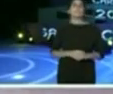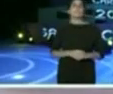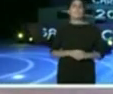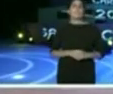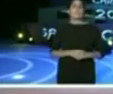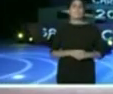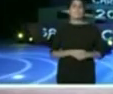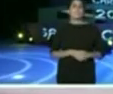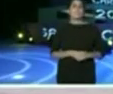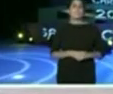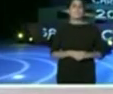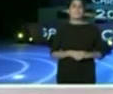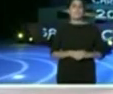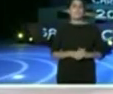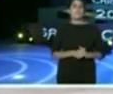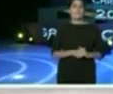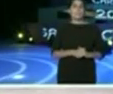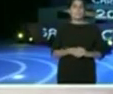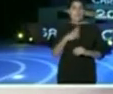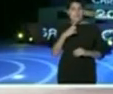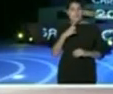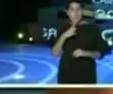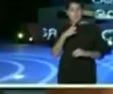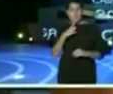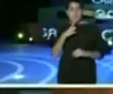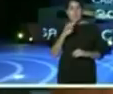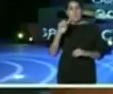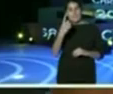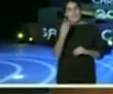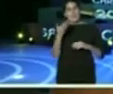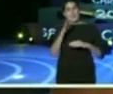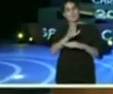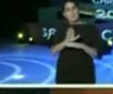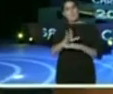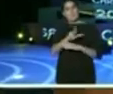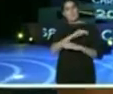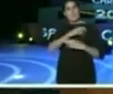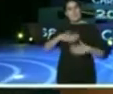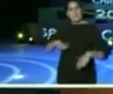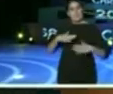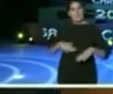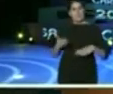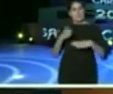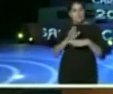¿Quién será? Lo decimos, ¿no? Venga, primer premio de presentación al mejor disfraz a la murga.